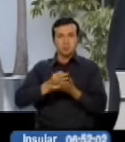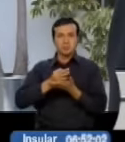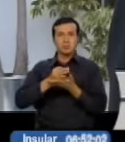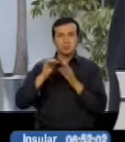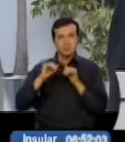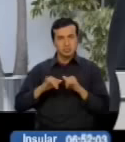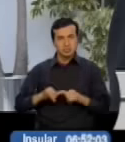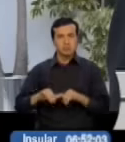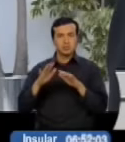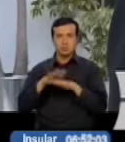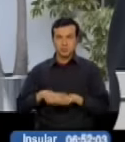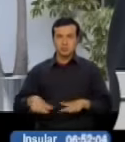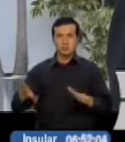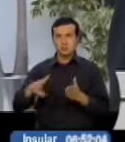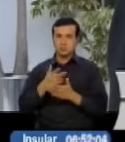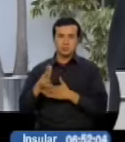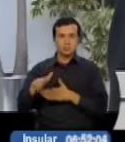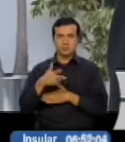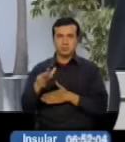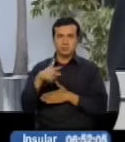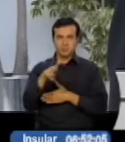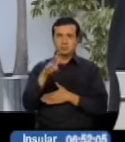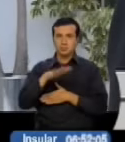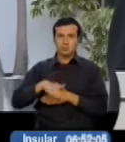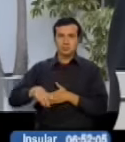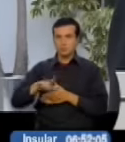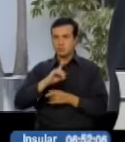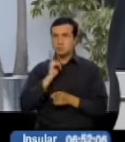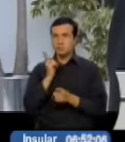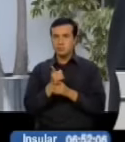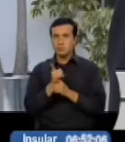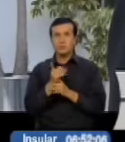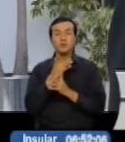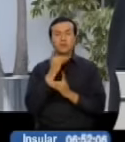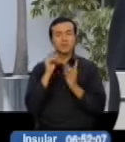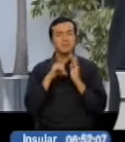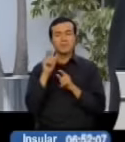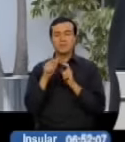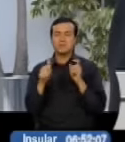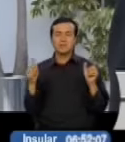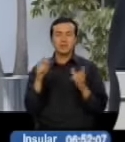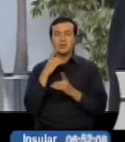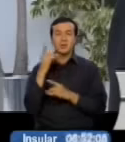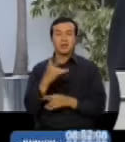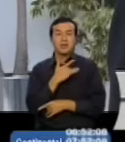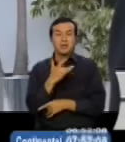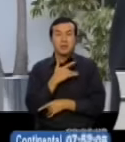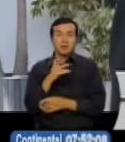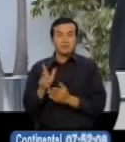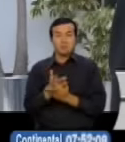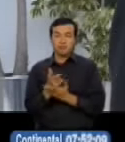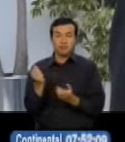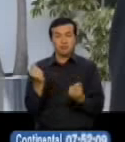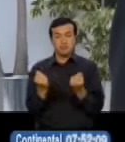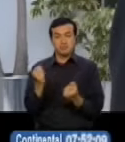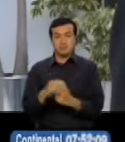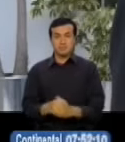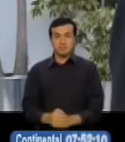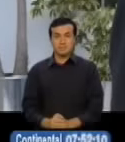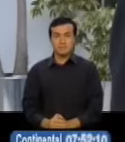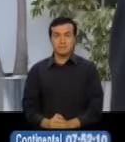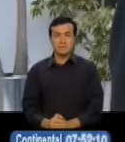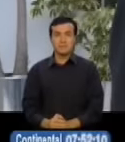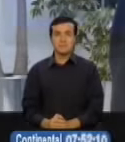todavía tenemos caminos de lastres, caminos de tercer orden, y eso es lo que le gusta a la gente, las emociones del rally.